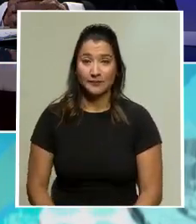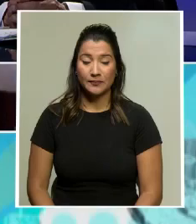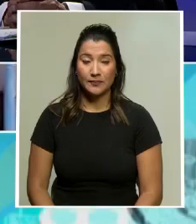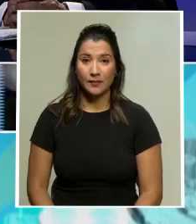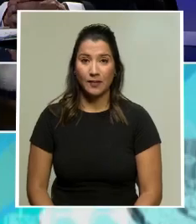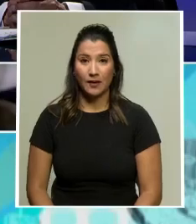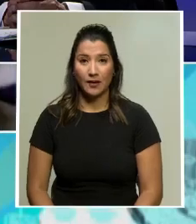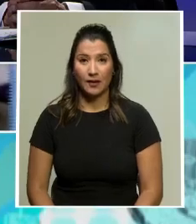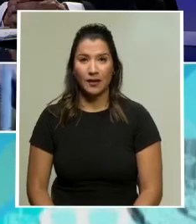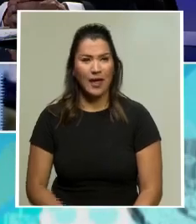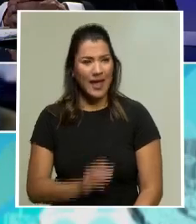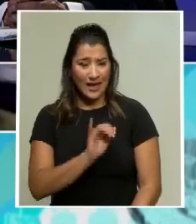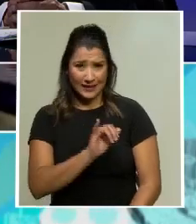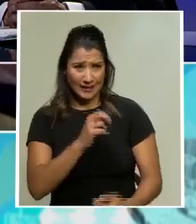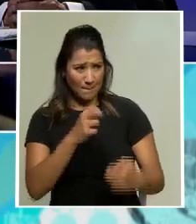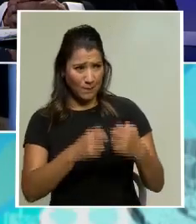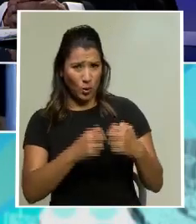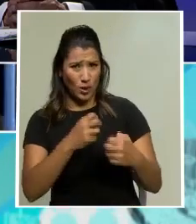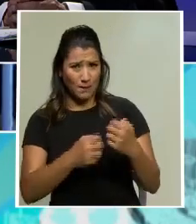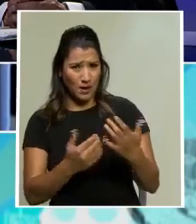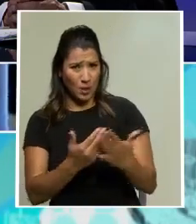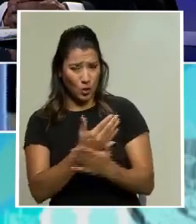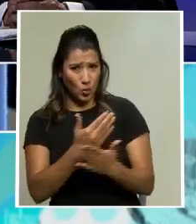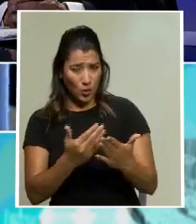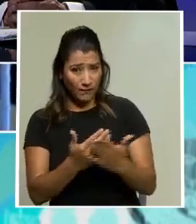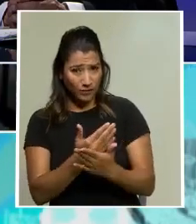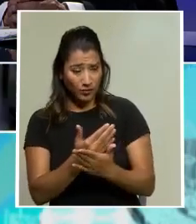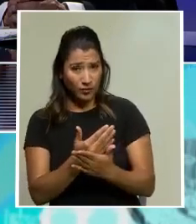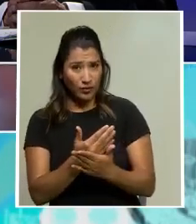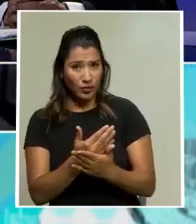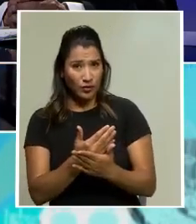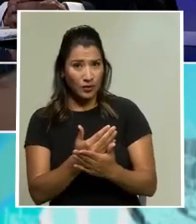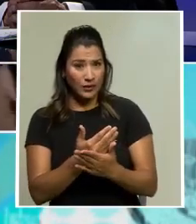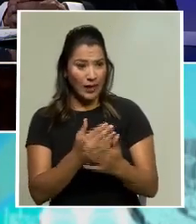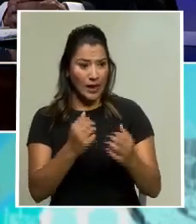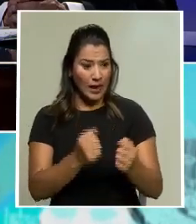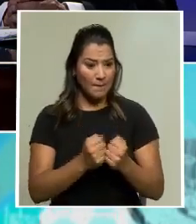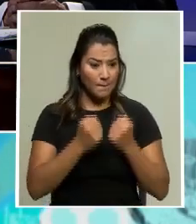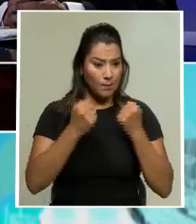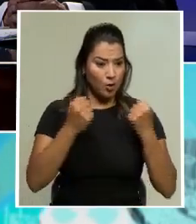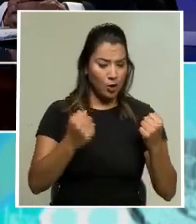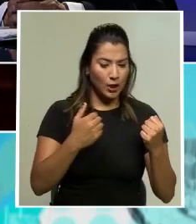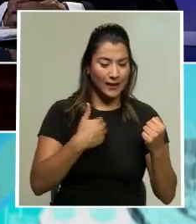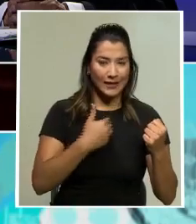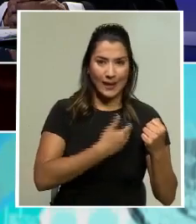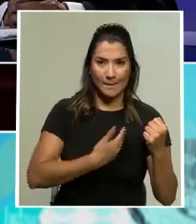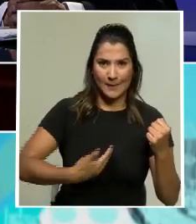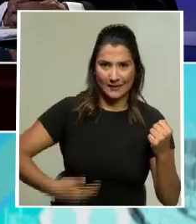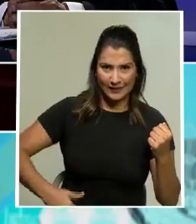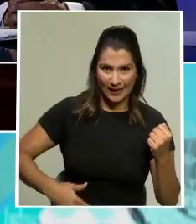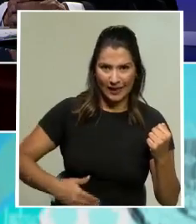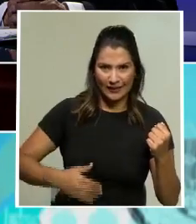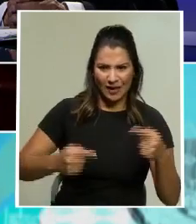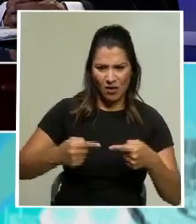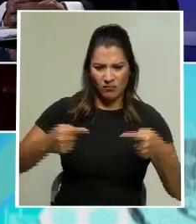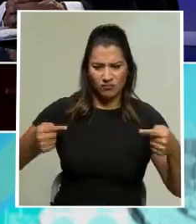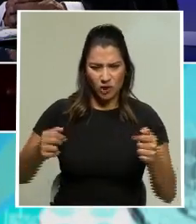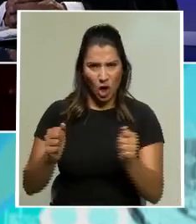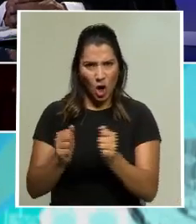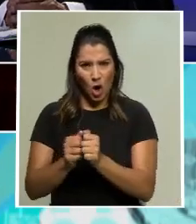¿Es nuevo este conflicto del poder de los presidentes, del poder con la prensa